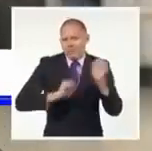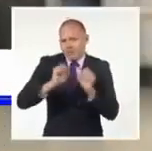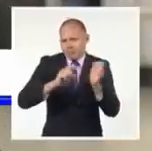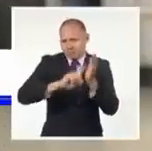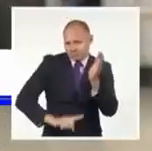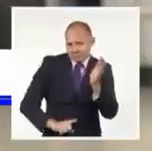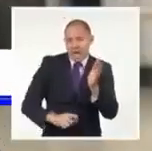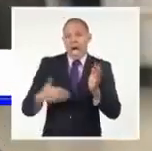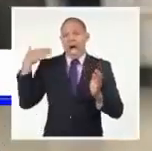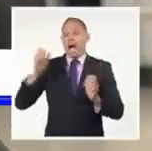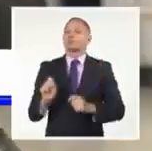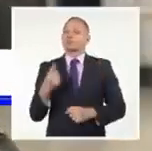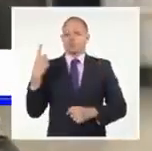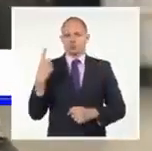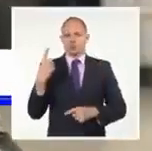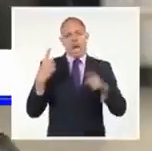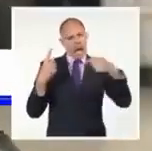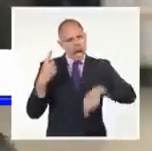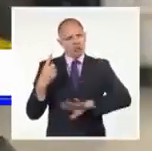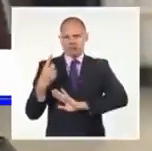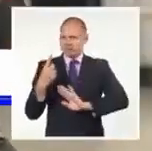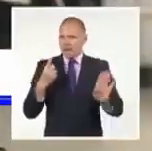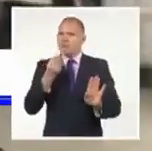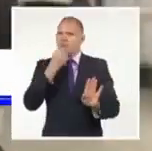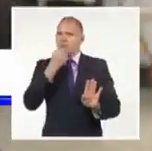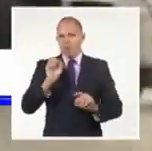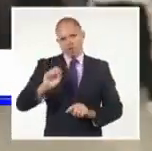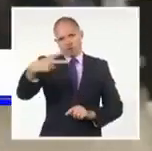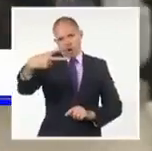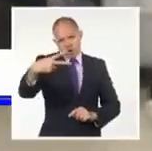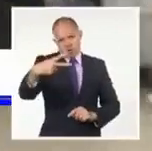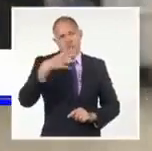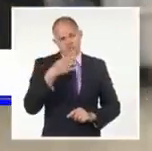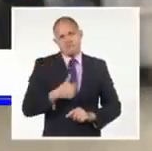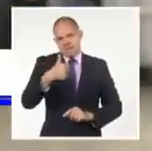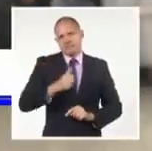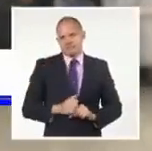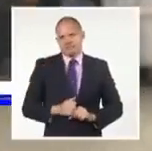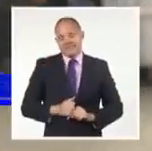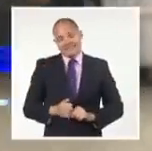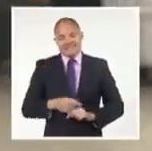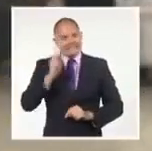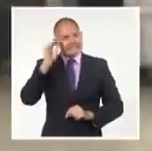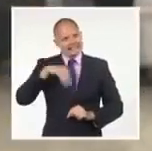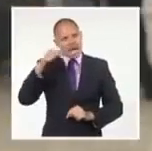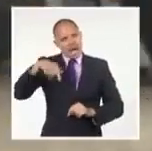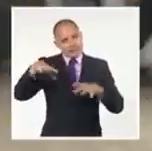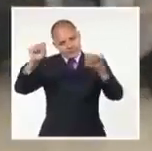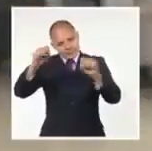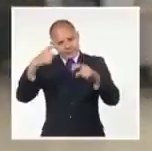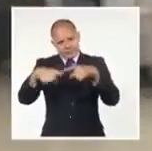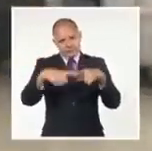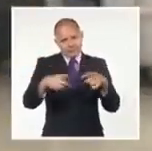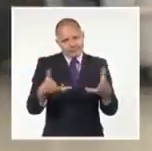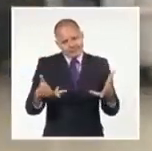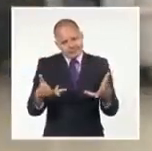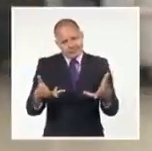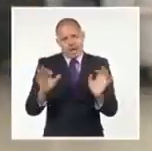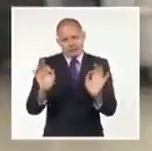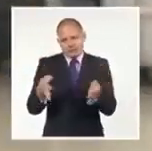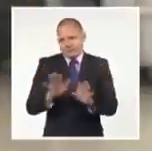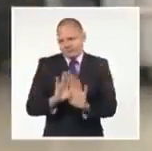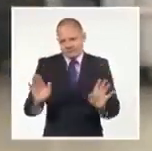de un equipo, en la actualidad se permiten importar hasta dos equipos, sobre todo con las necesidades que tenemos en este momento en la población y el país como